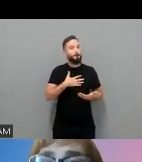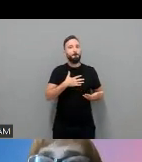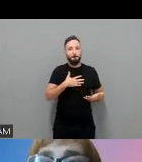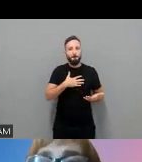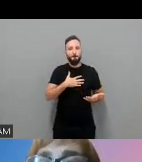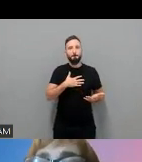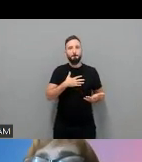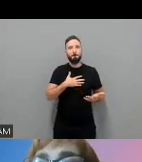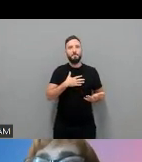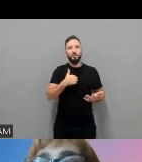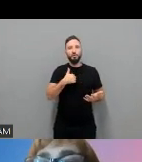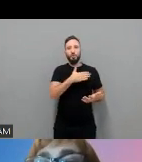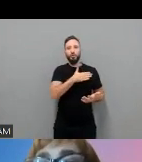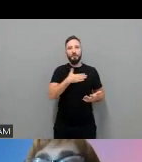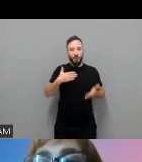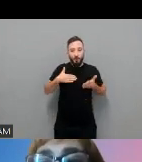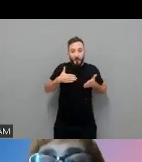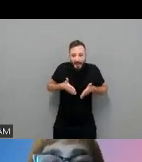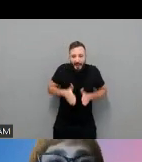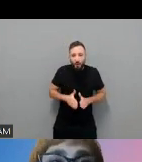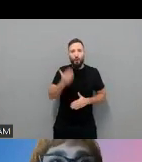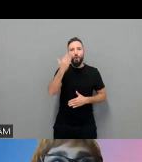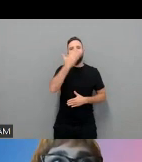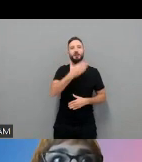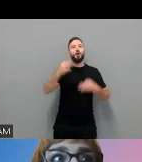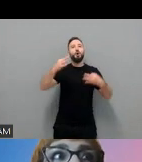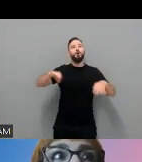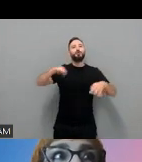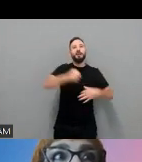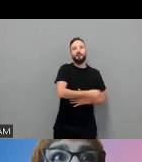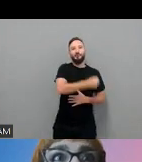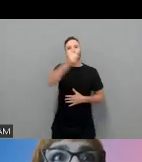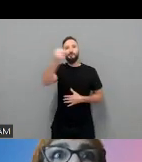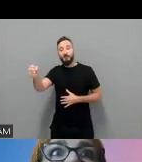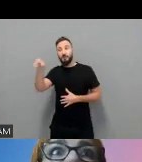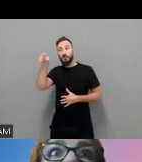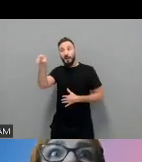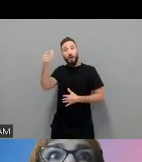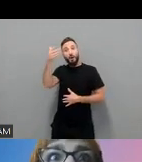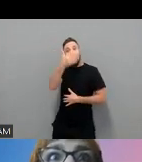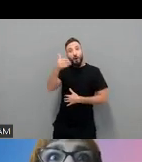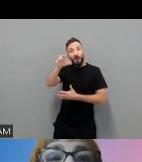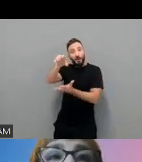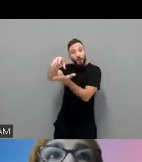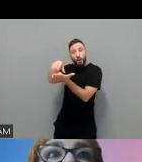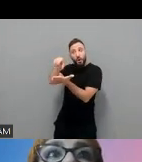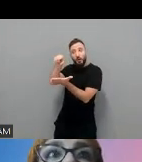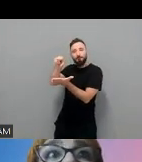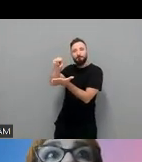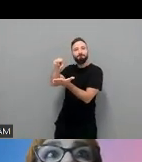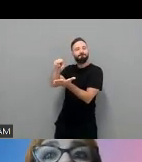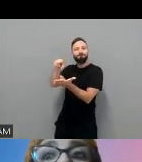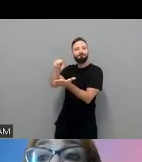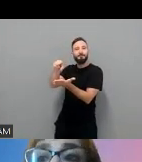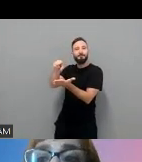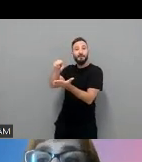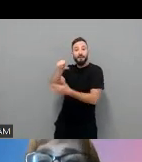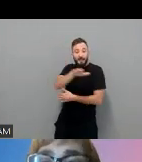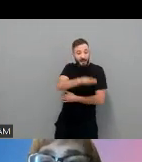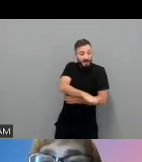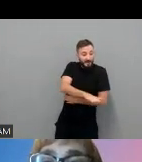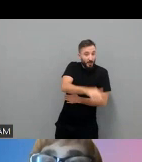vale, quiero que vaya a un colegio ordinario, pero es que resulta que en ese colegio ordinario este nene o esta